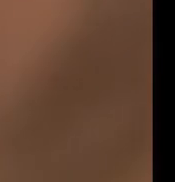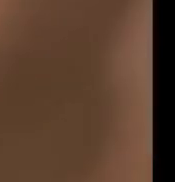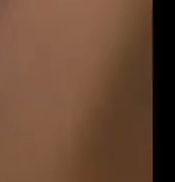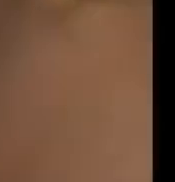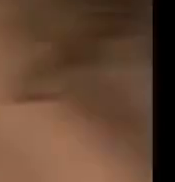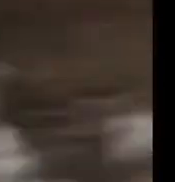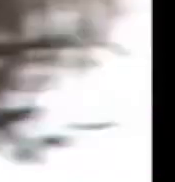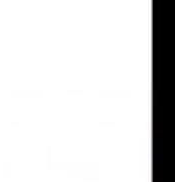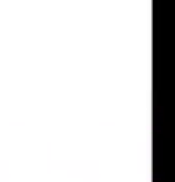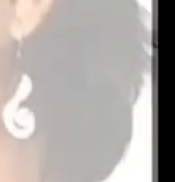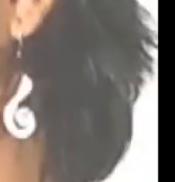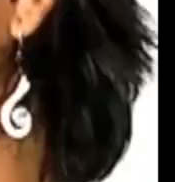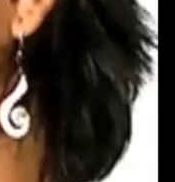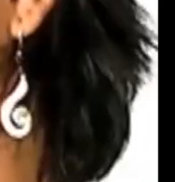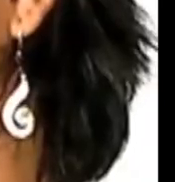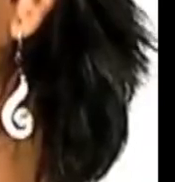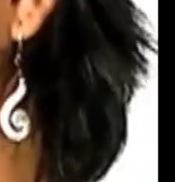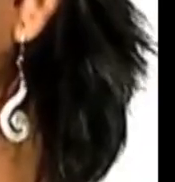¡Gracias!